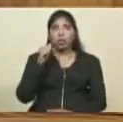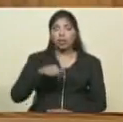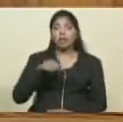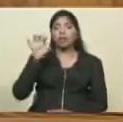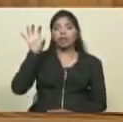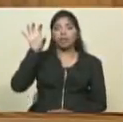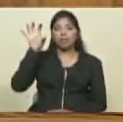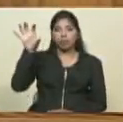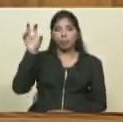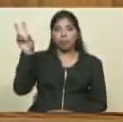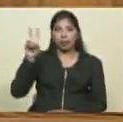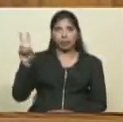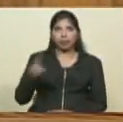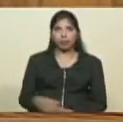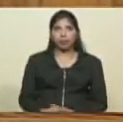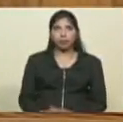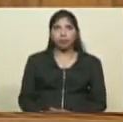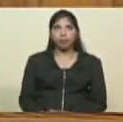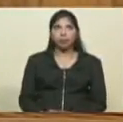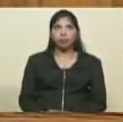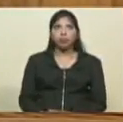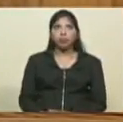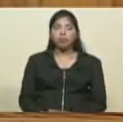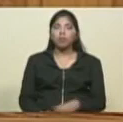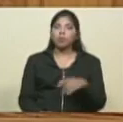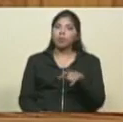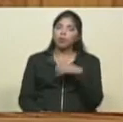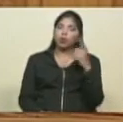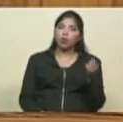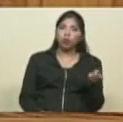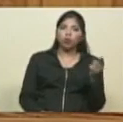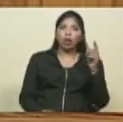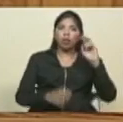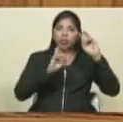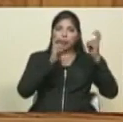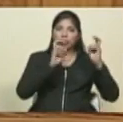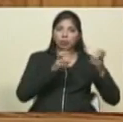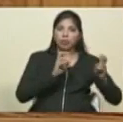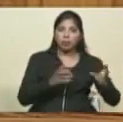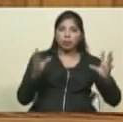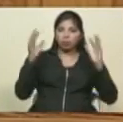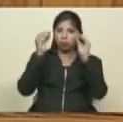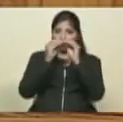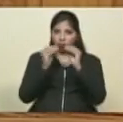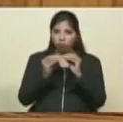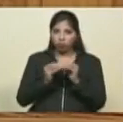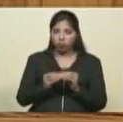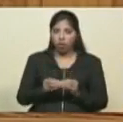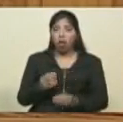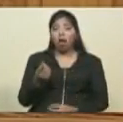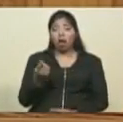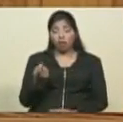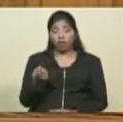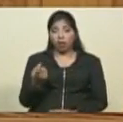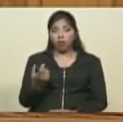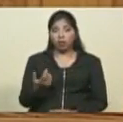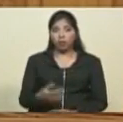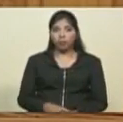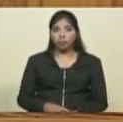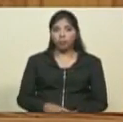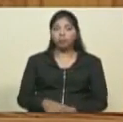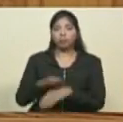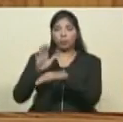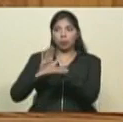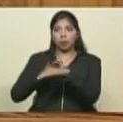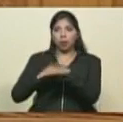país. Este, junto a otros aspectos, hacen necesario, como lo ha solicitado el presidente de